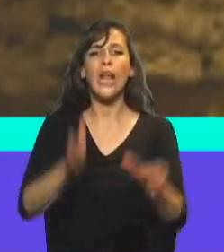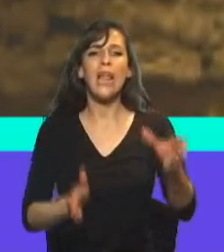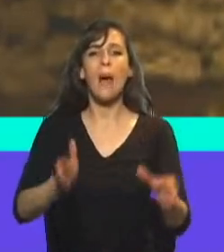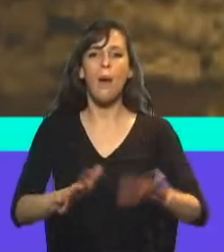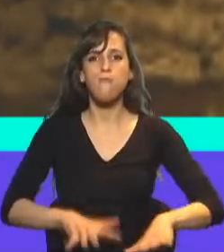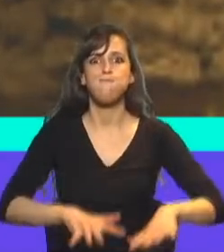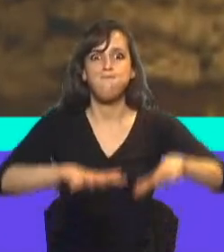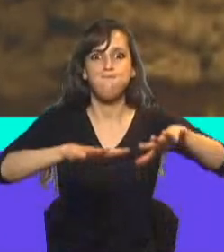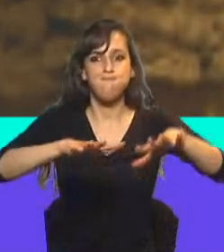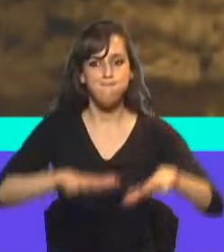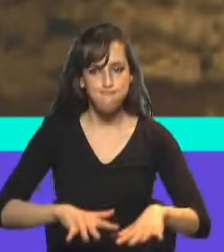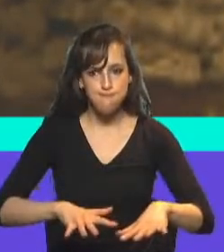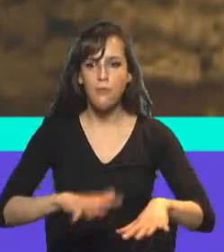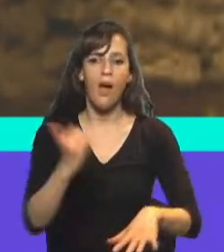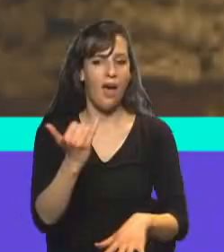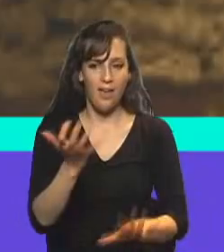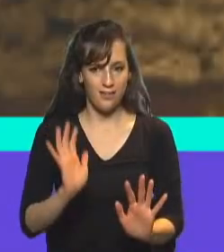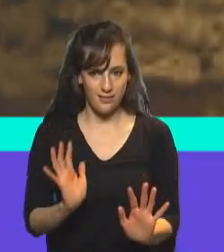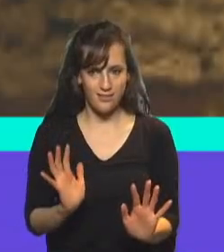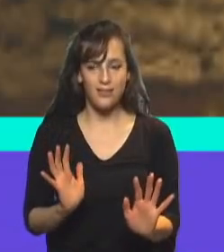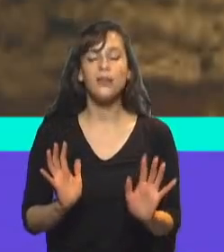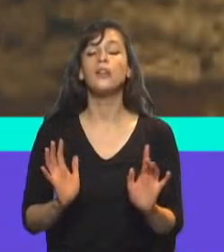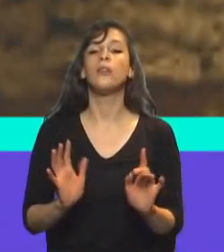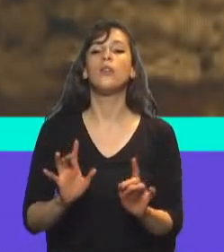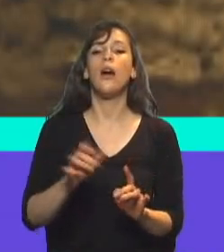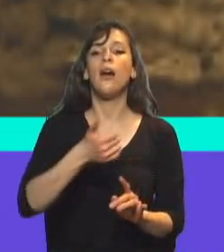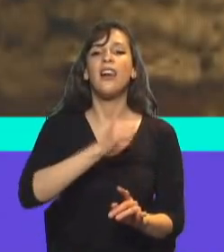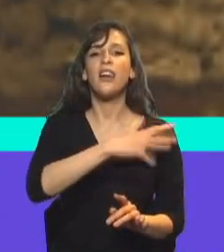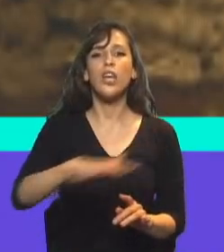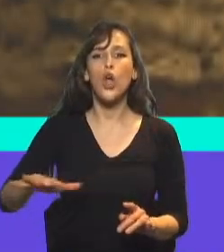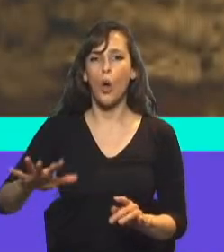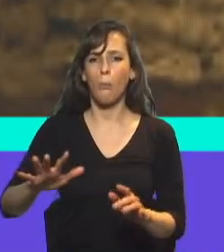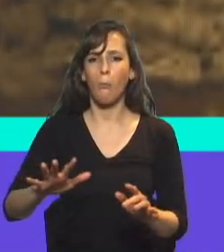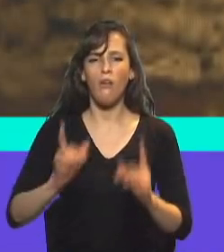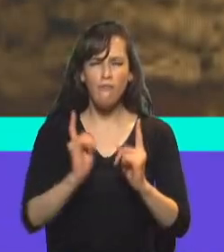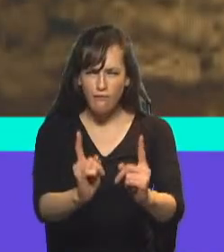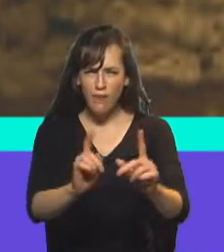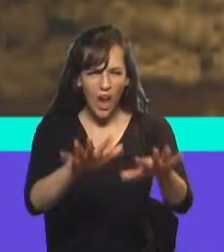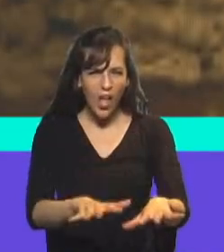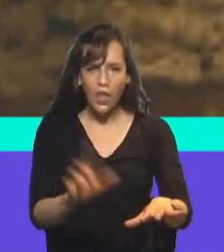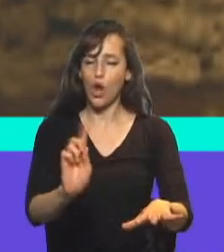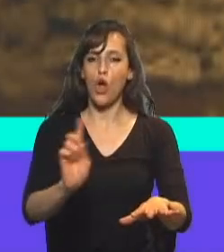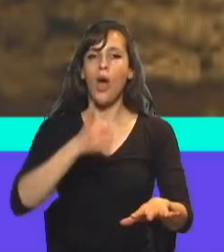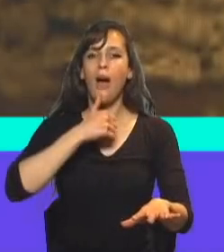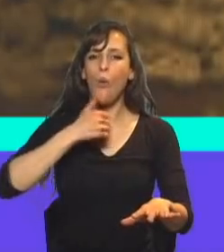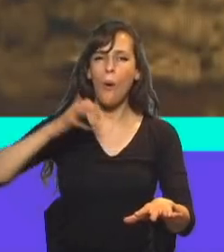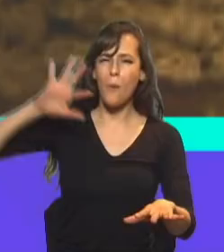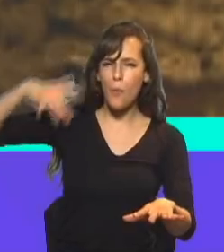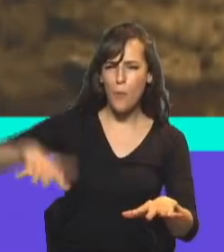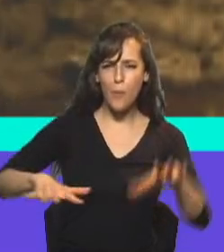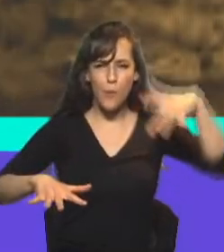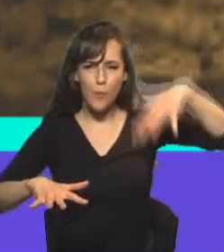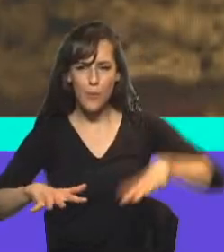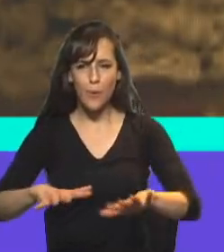subidas. Y no solamente están en un lugar, sino que vienen corriendo de un montón de